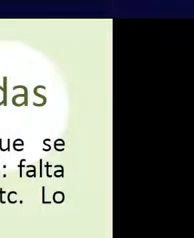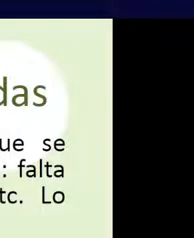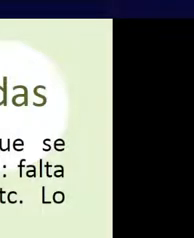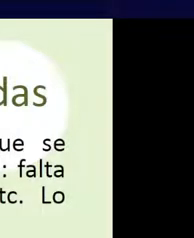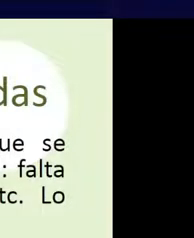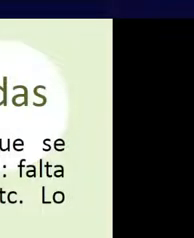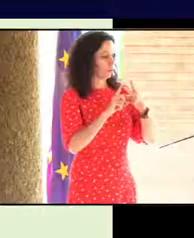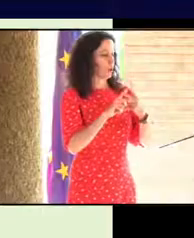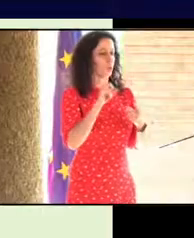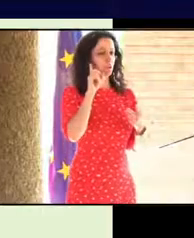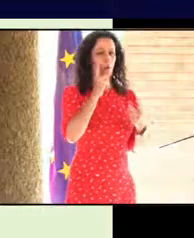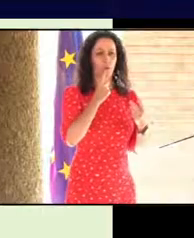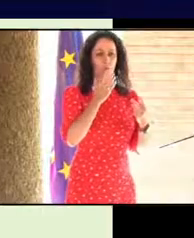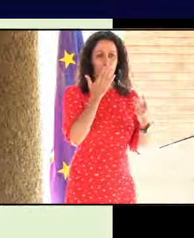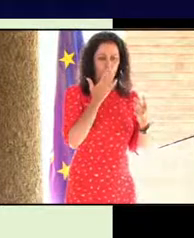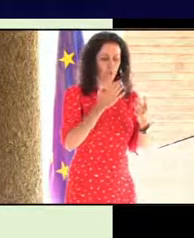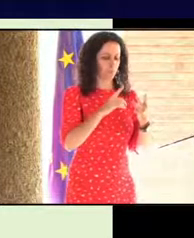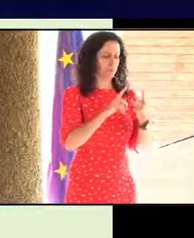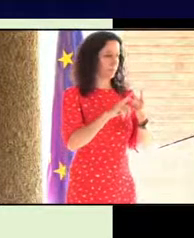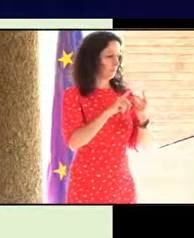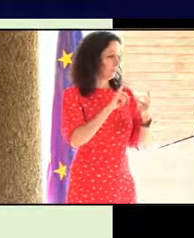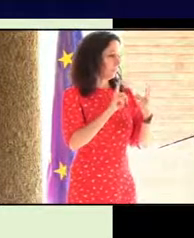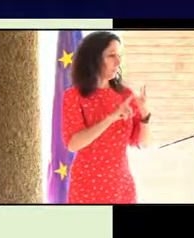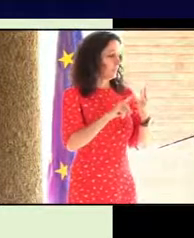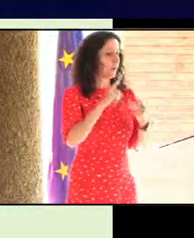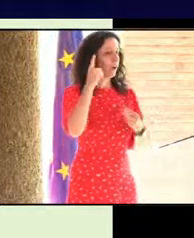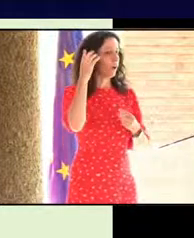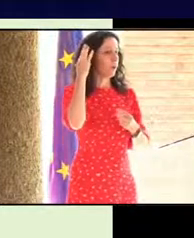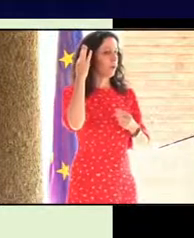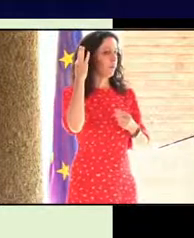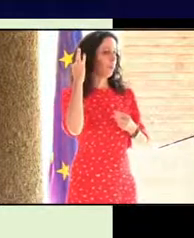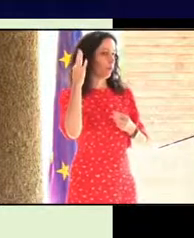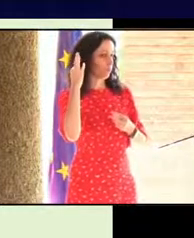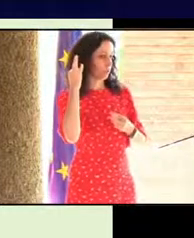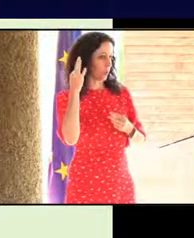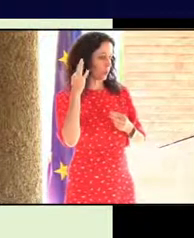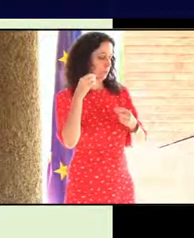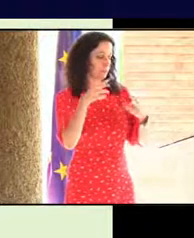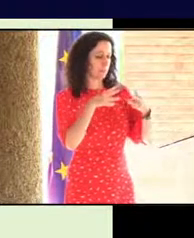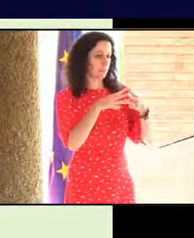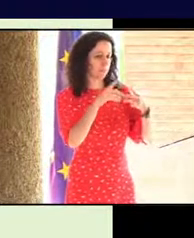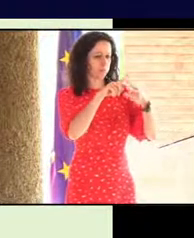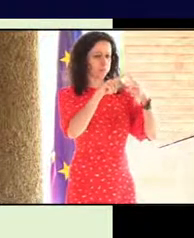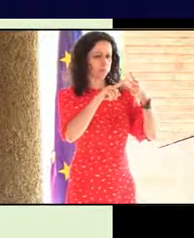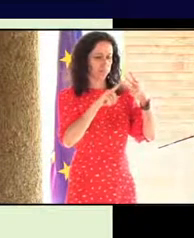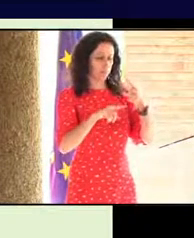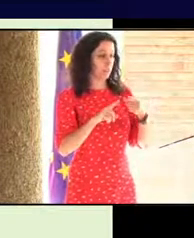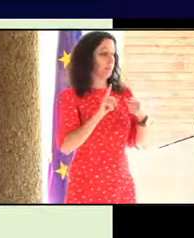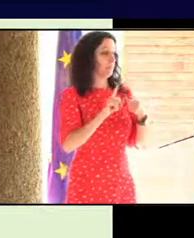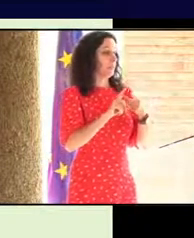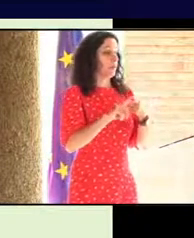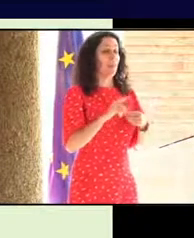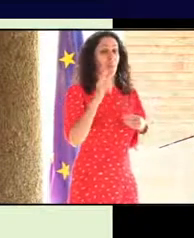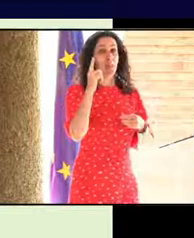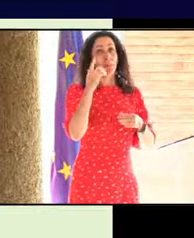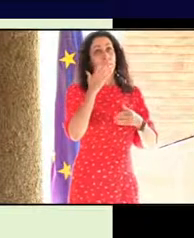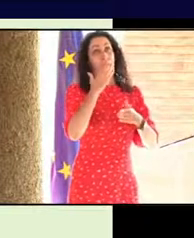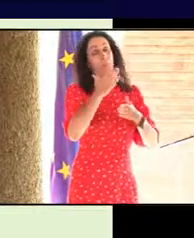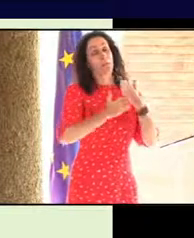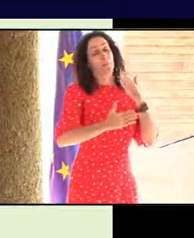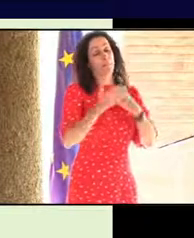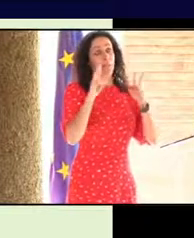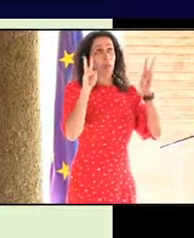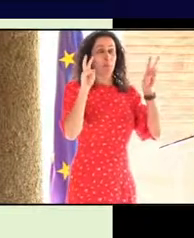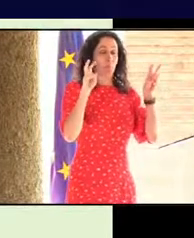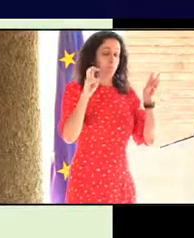de de de confusión se no se nos dice que somos discapacitados sordomudos e hipoacúsicos son tres términos que se